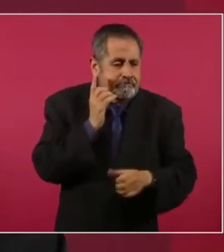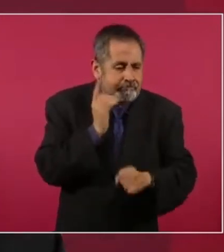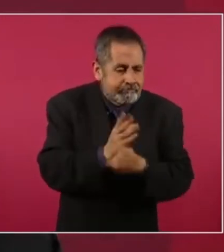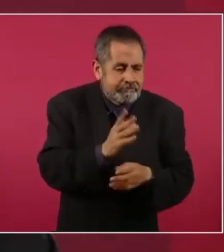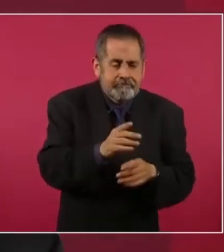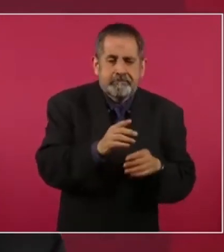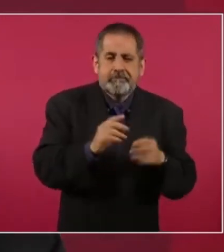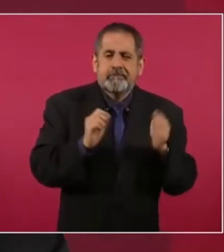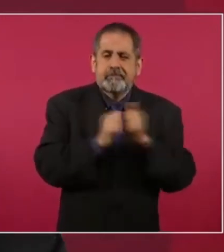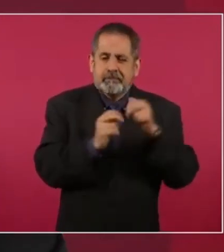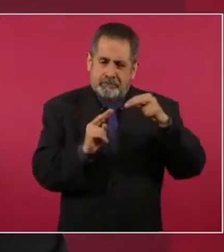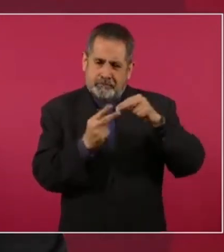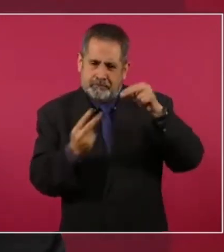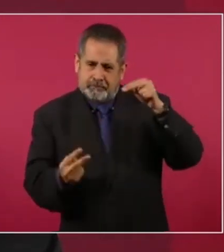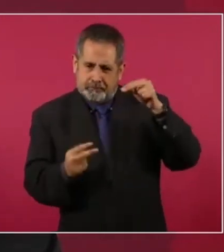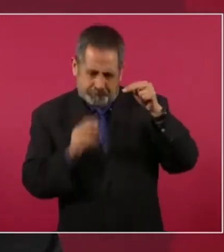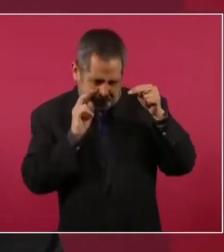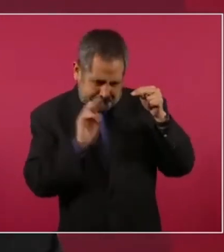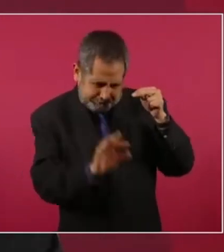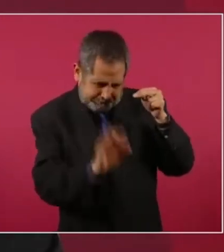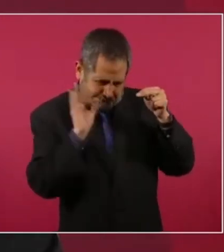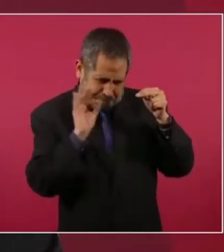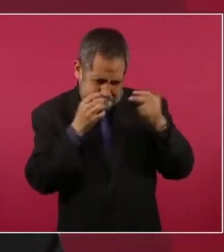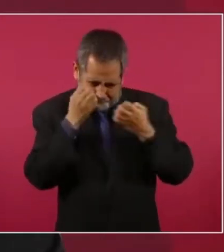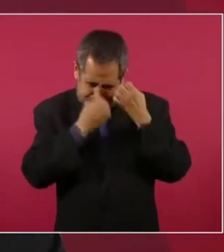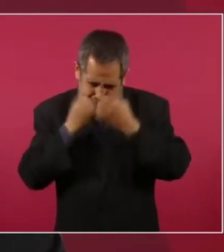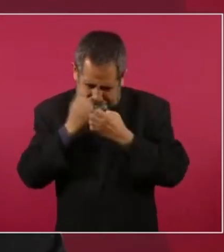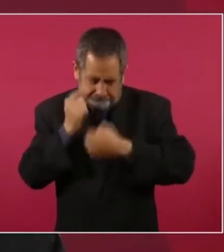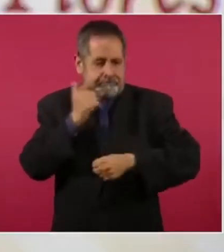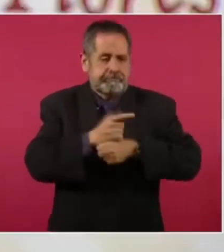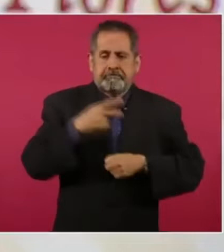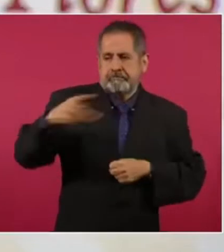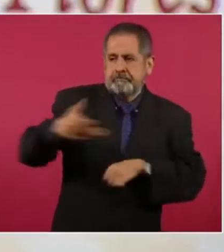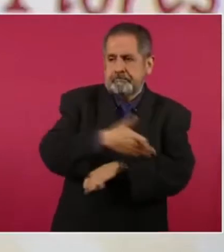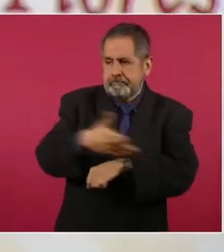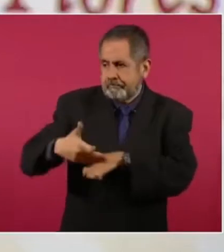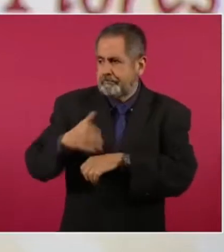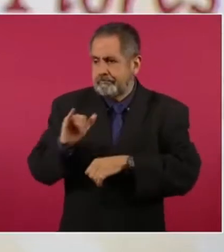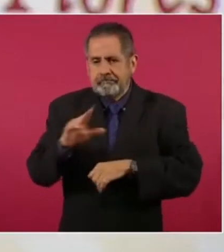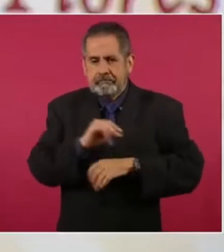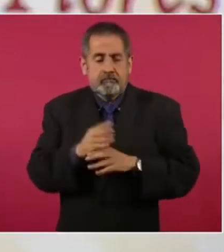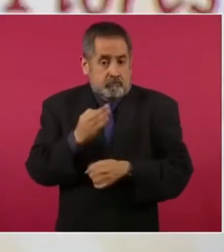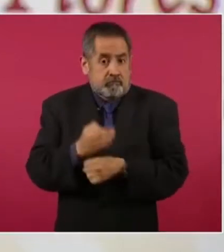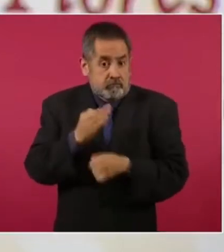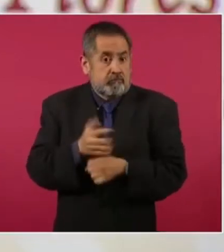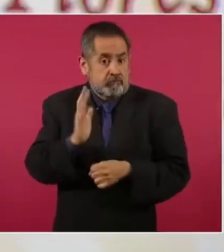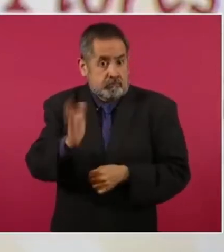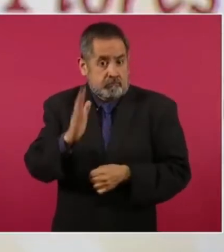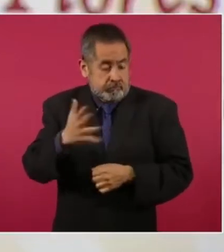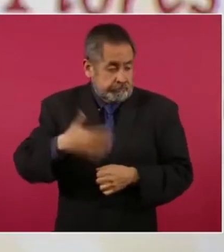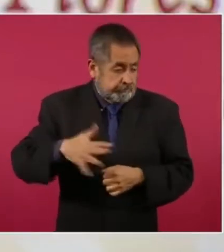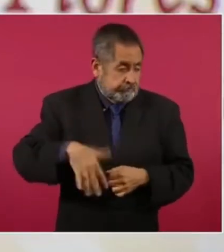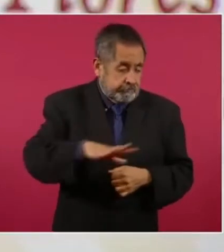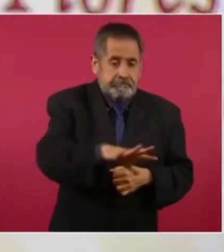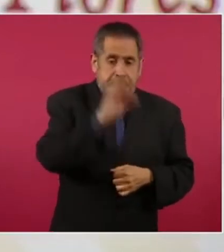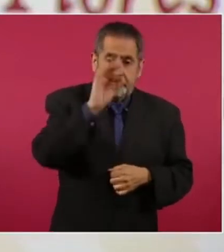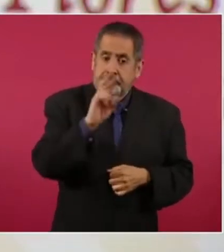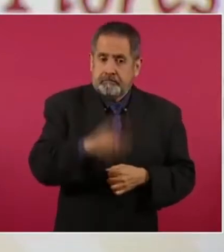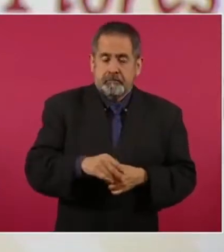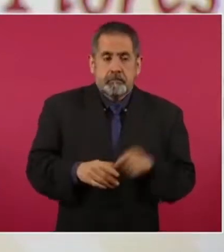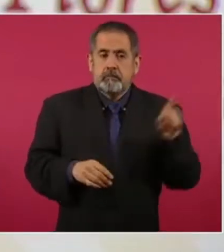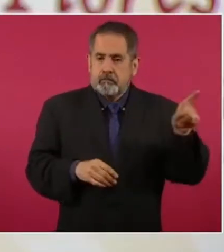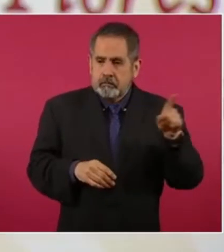identificación genética para la búsqueda de las personas, que ahora sí se está haciendo esa búsqueda. Entonces les importó